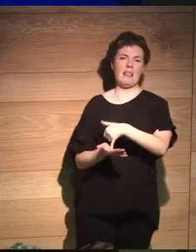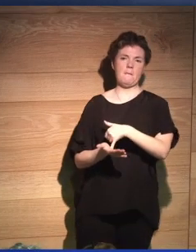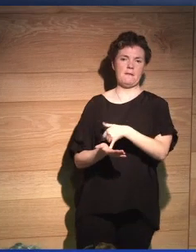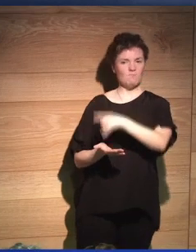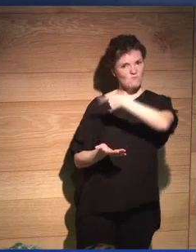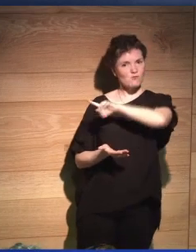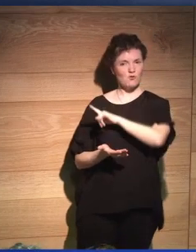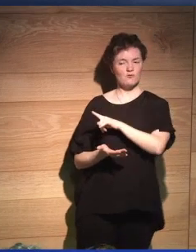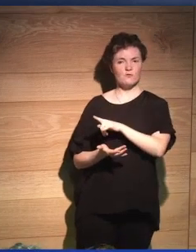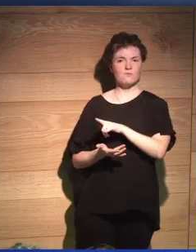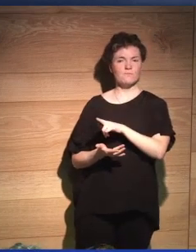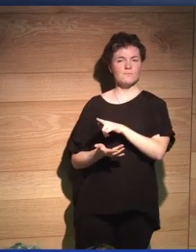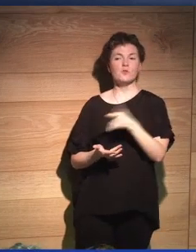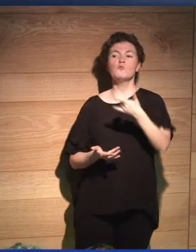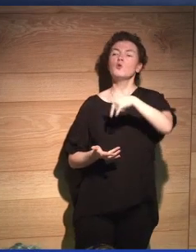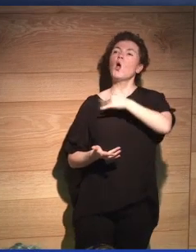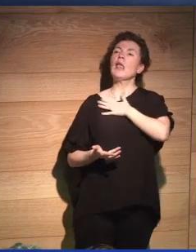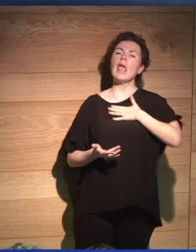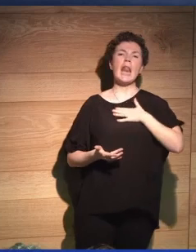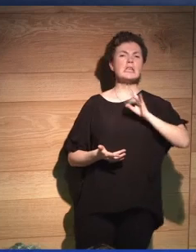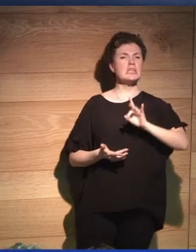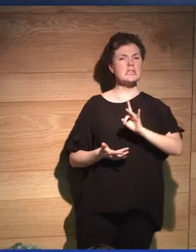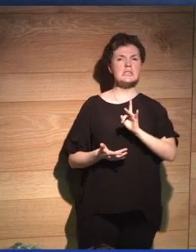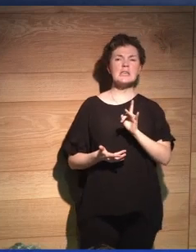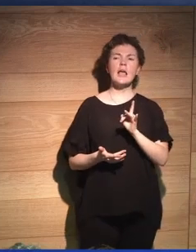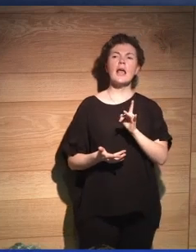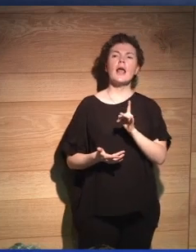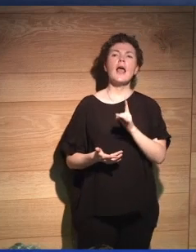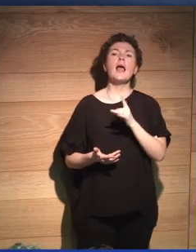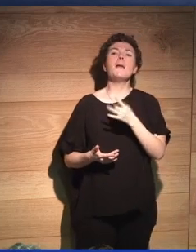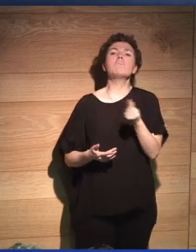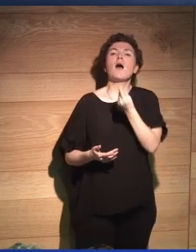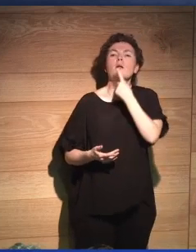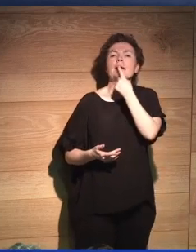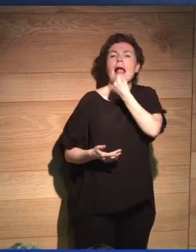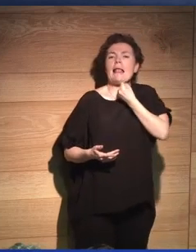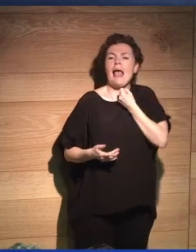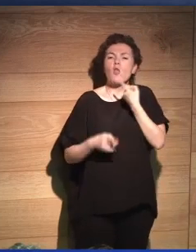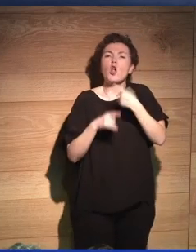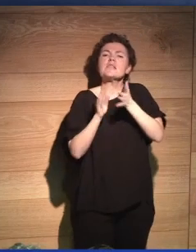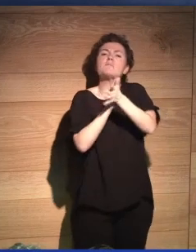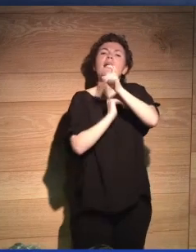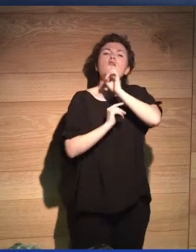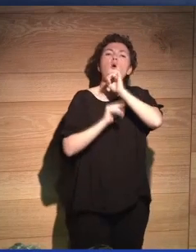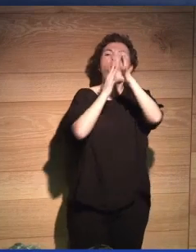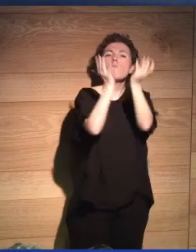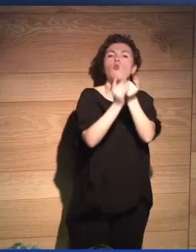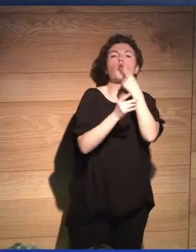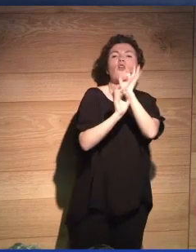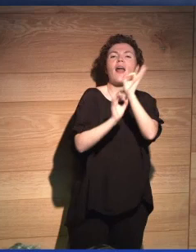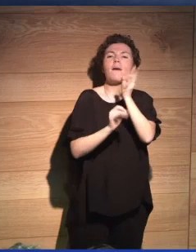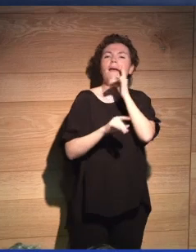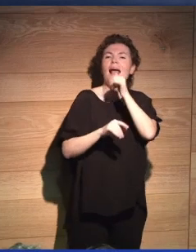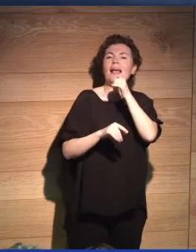débiles. Os queréis convencer de que basta con no decir al mundo cómo están las cosas para que no se